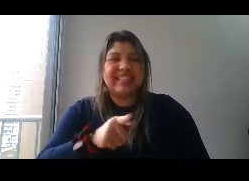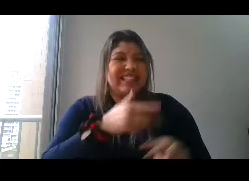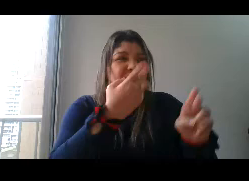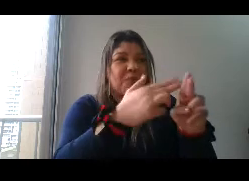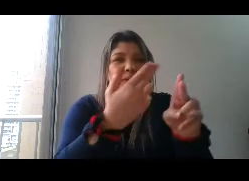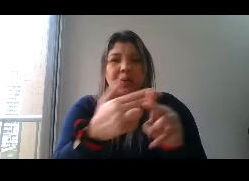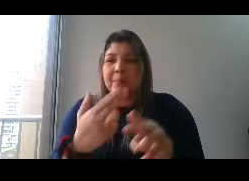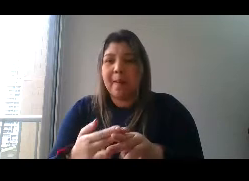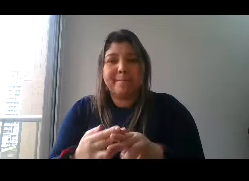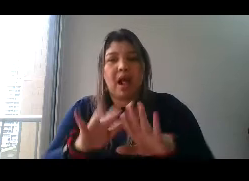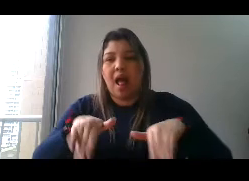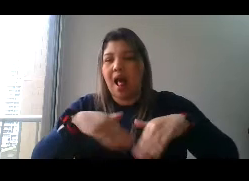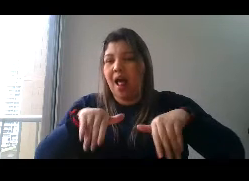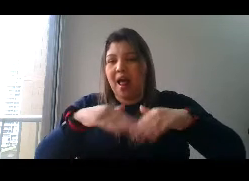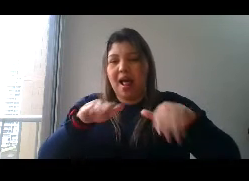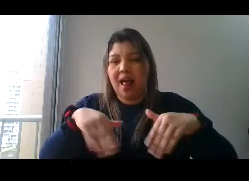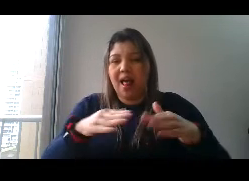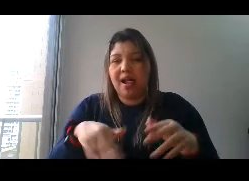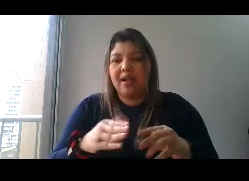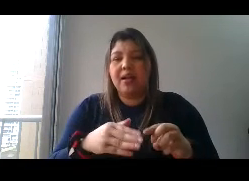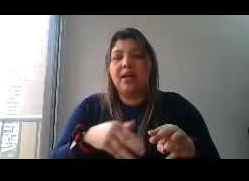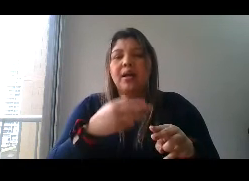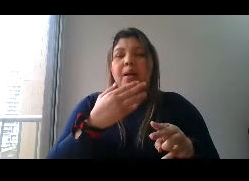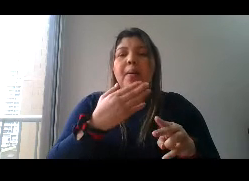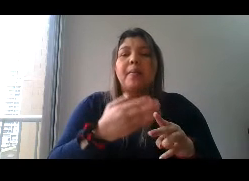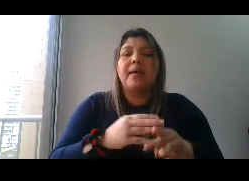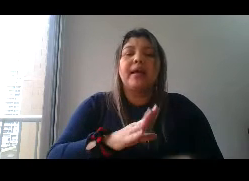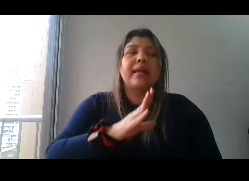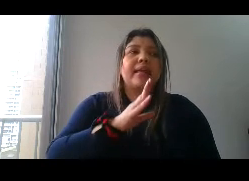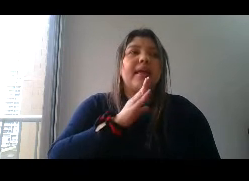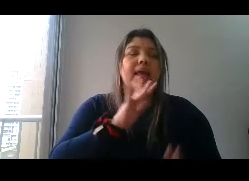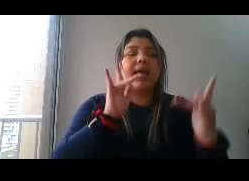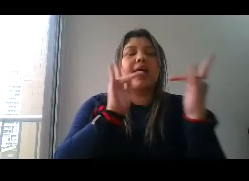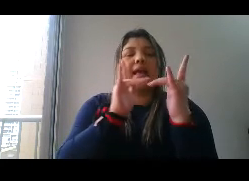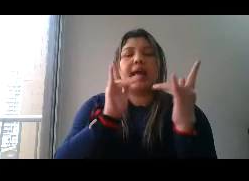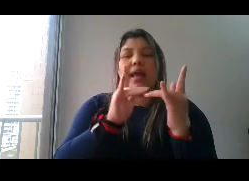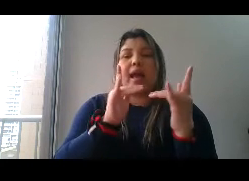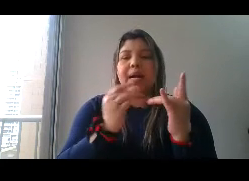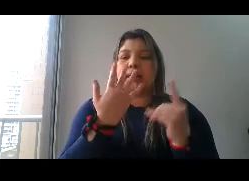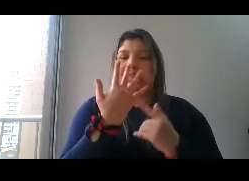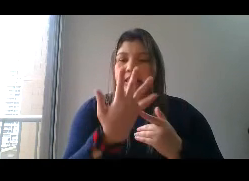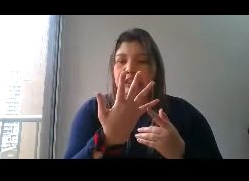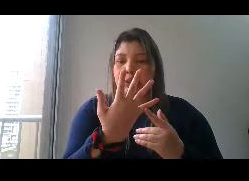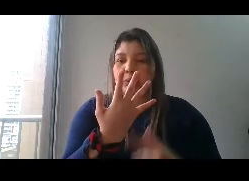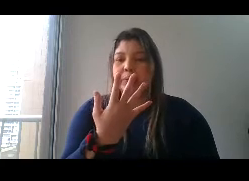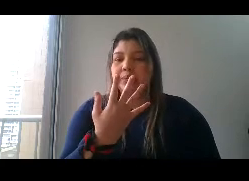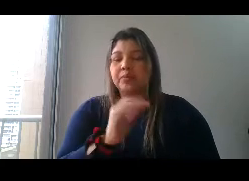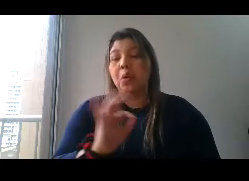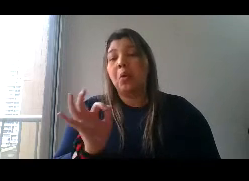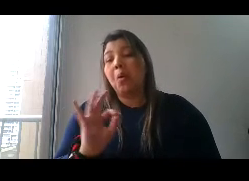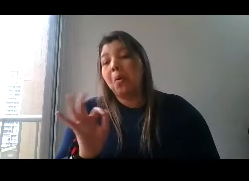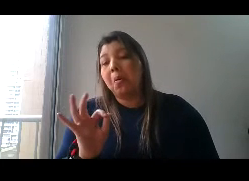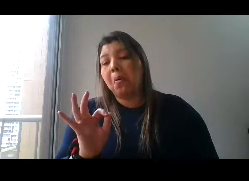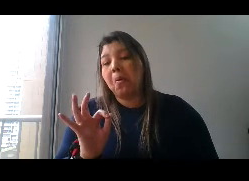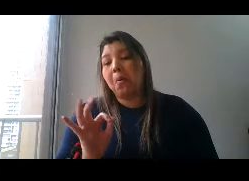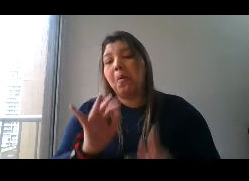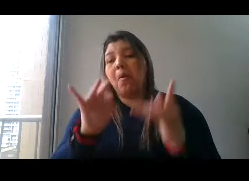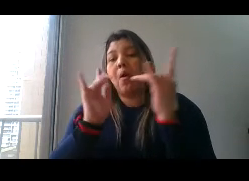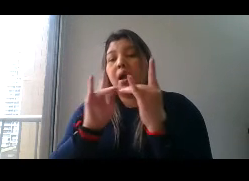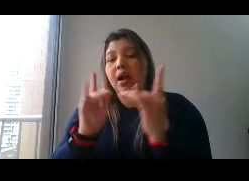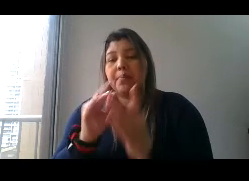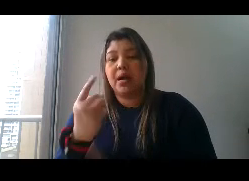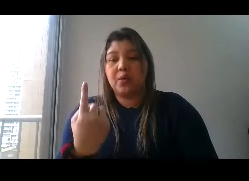nombre, los llamamos por el paciente que está en la cama 5 o el paciente que está en la cama